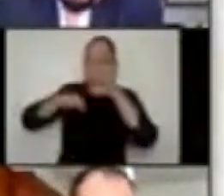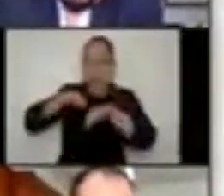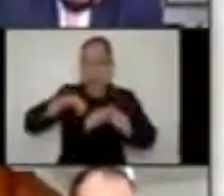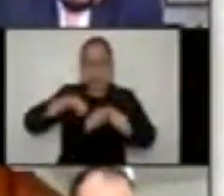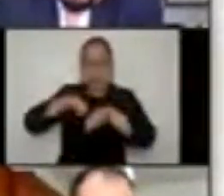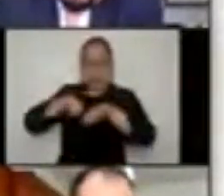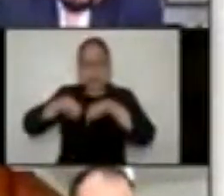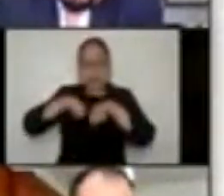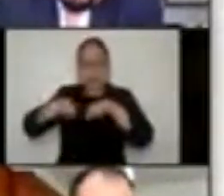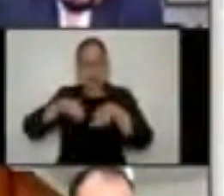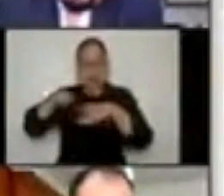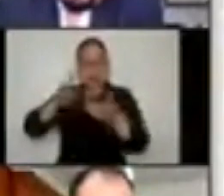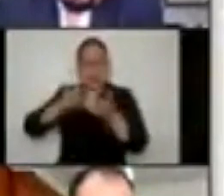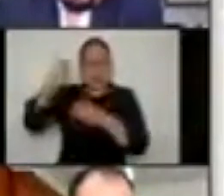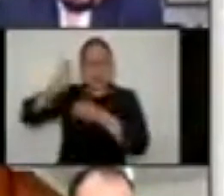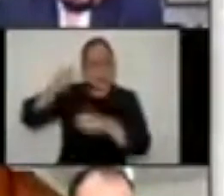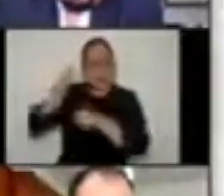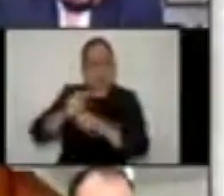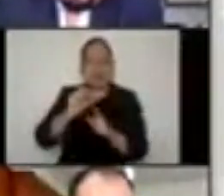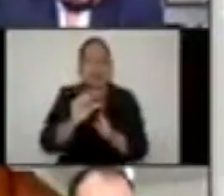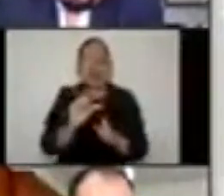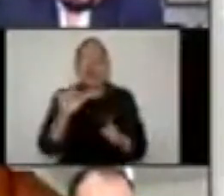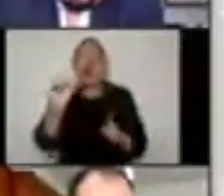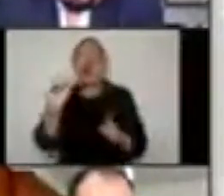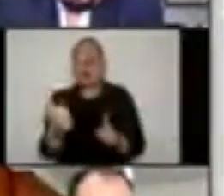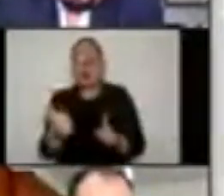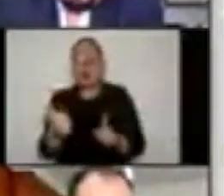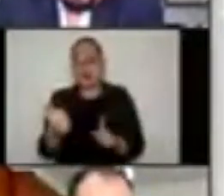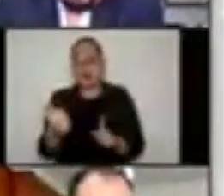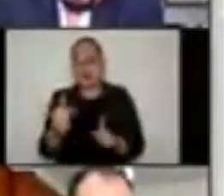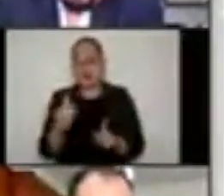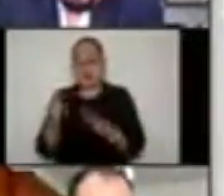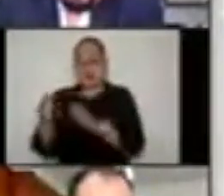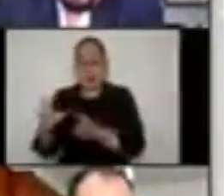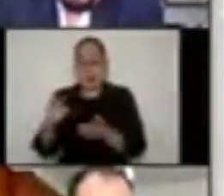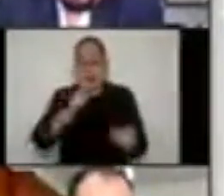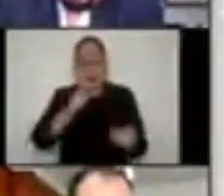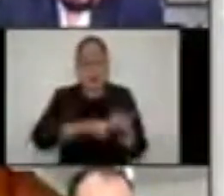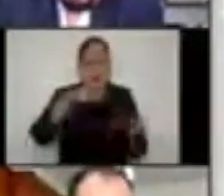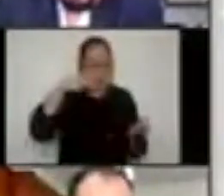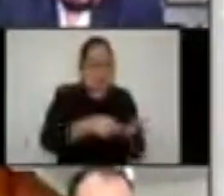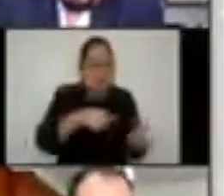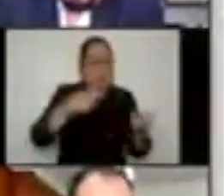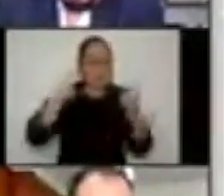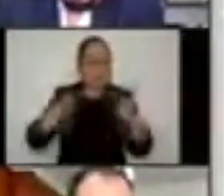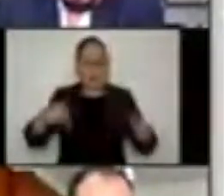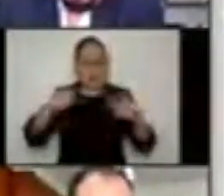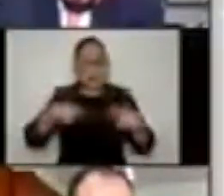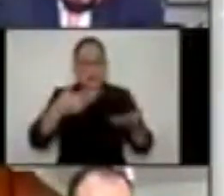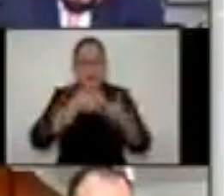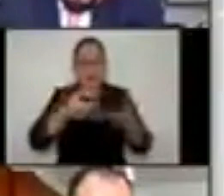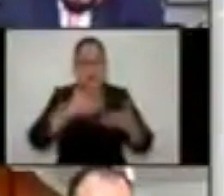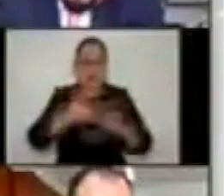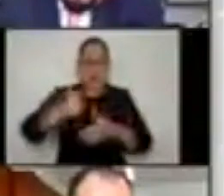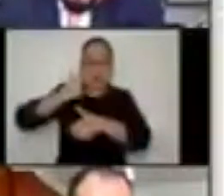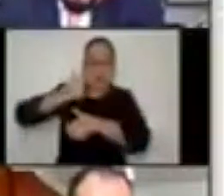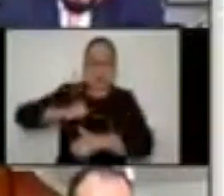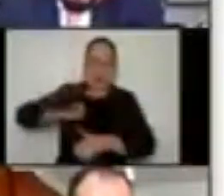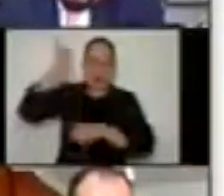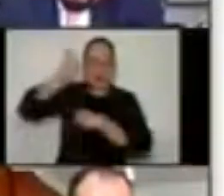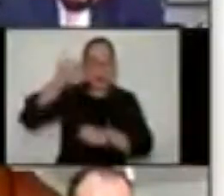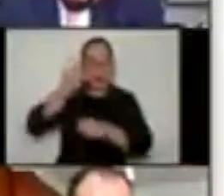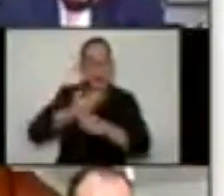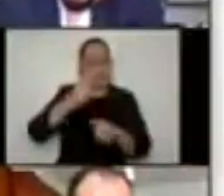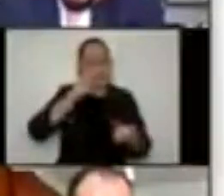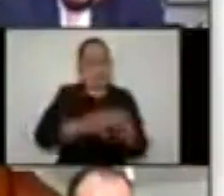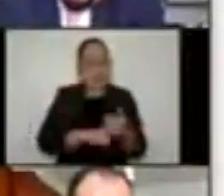a cabo en la dirección es otra. Esta es la red de una persona que en este momento es titular de esta